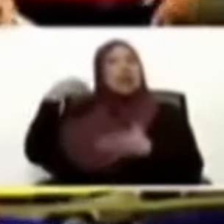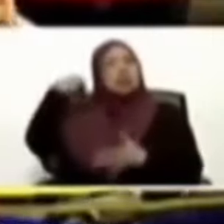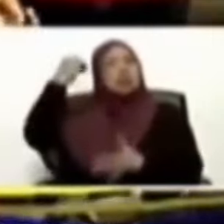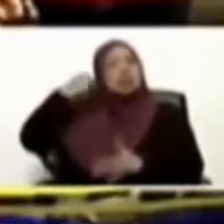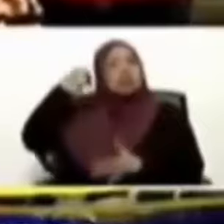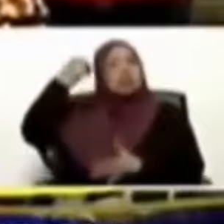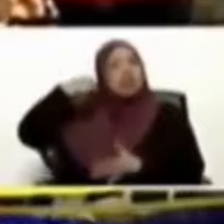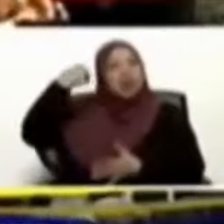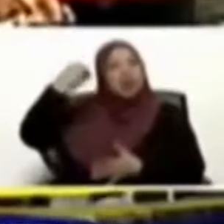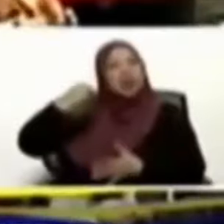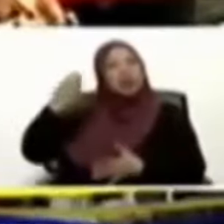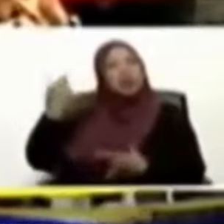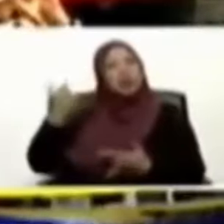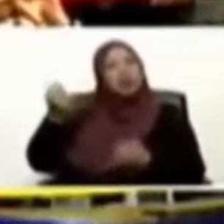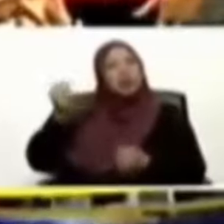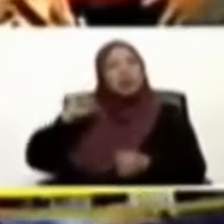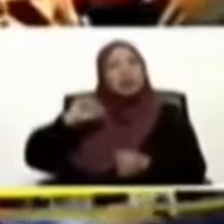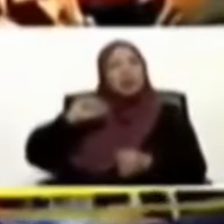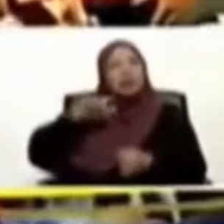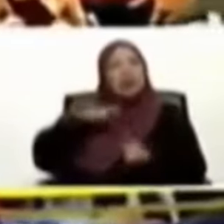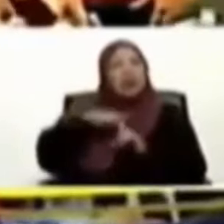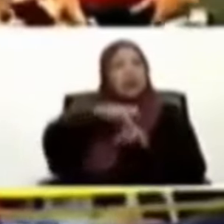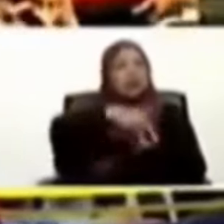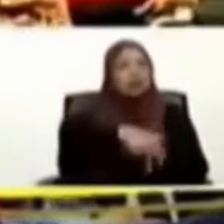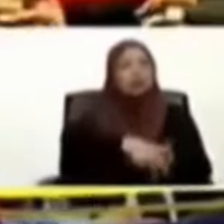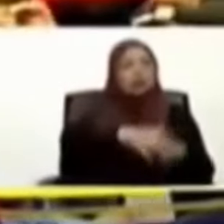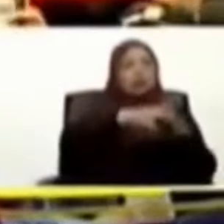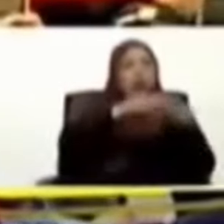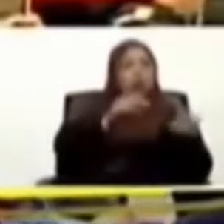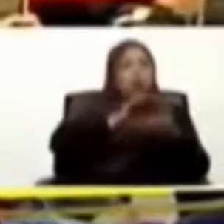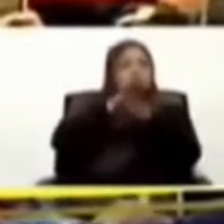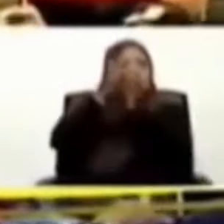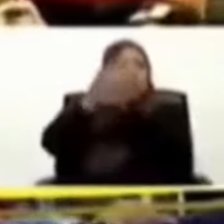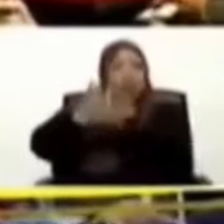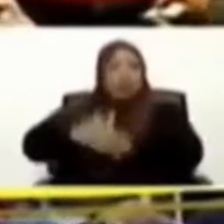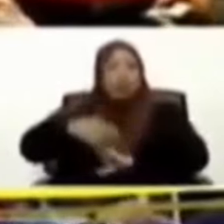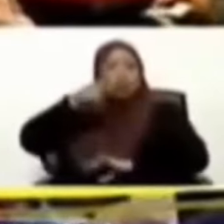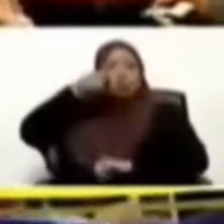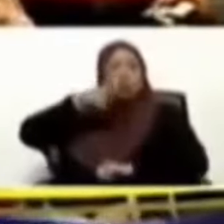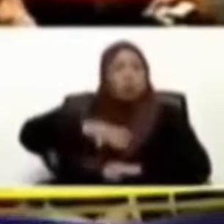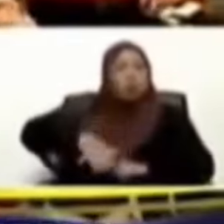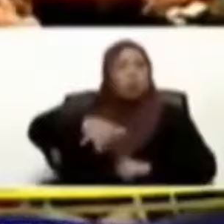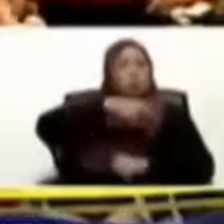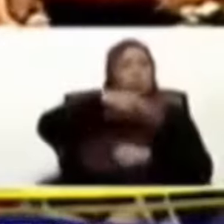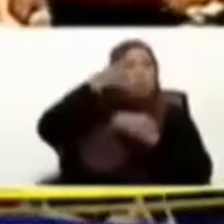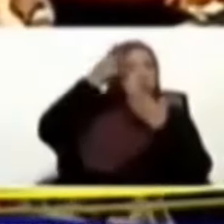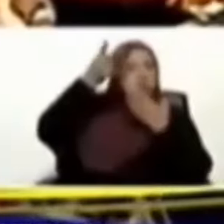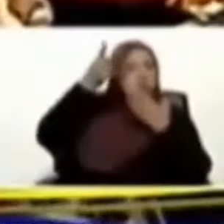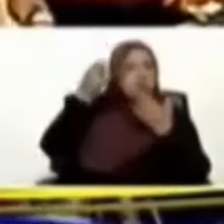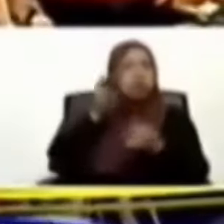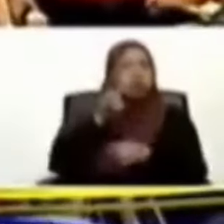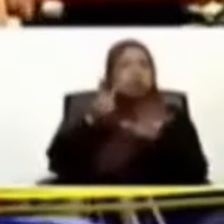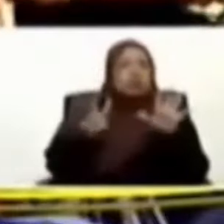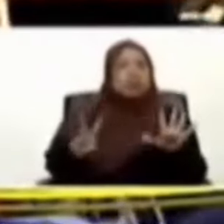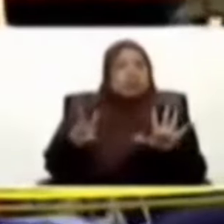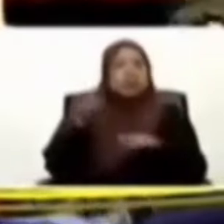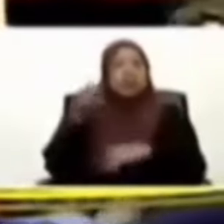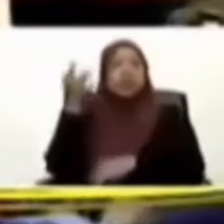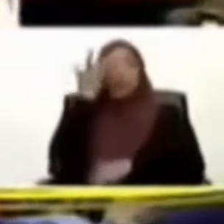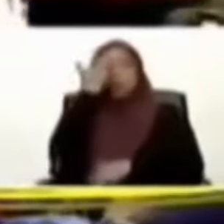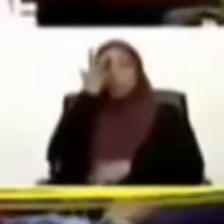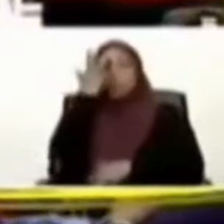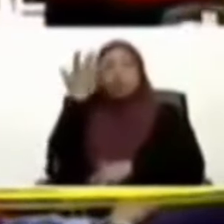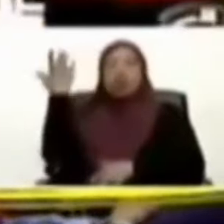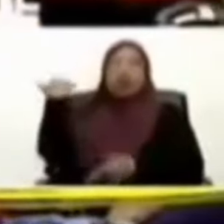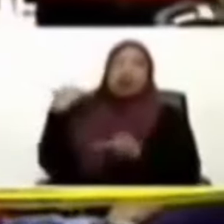el poder legislativo. En diciembre, organizó un referéndum sobre si Venezuela debía anexionarse 2/3 de la